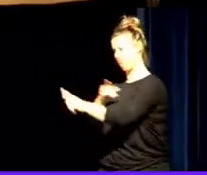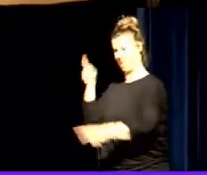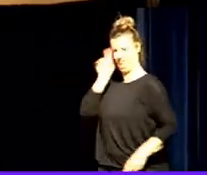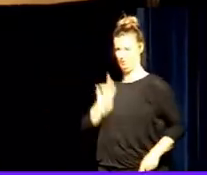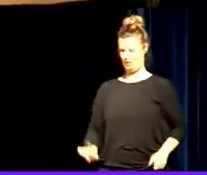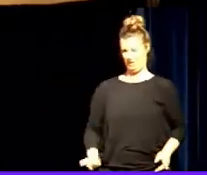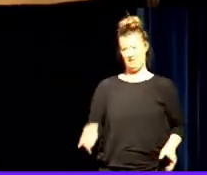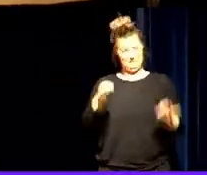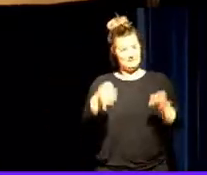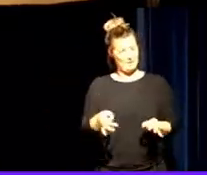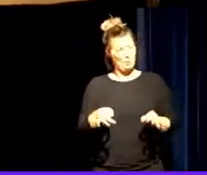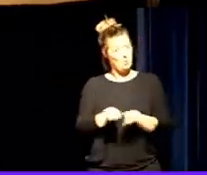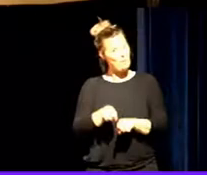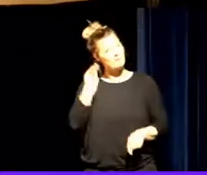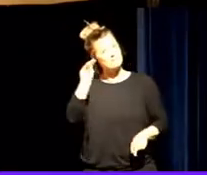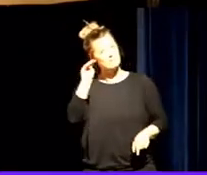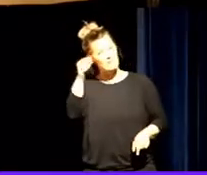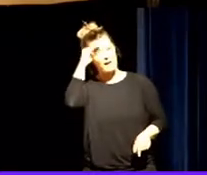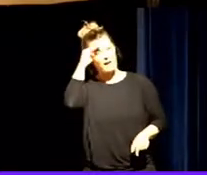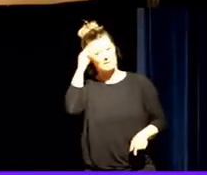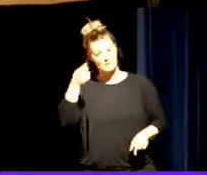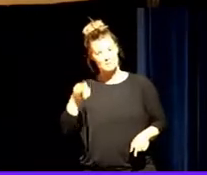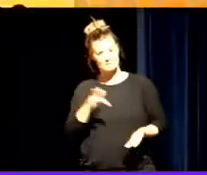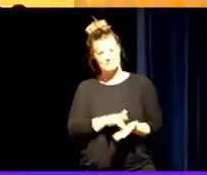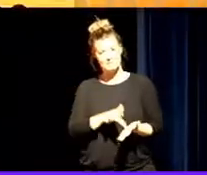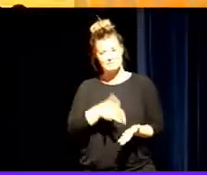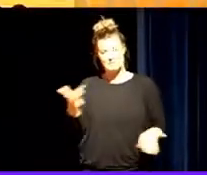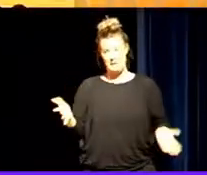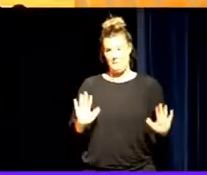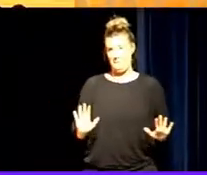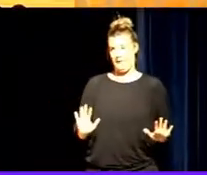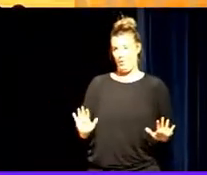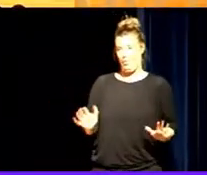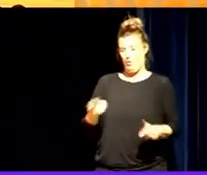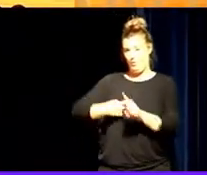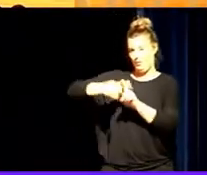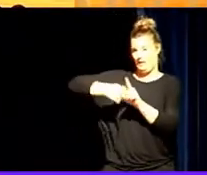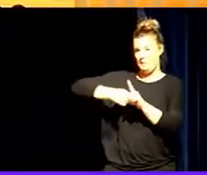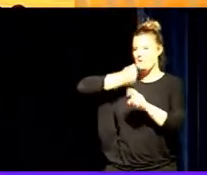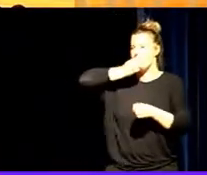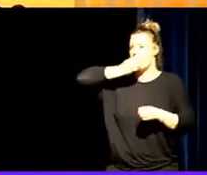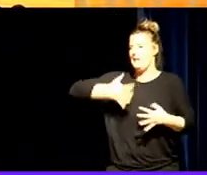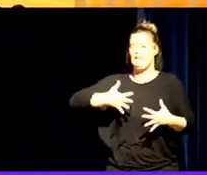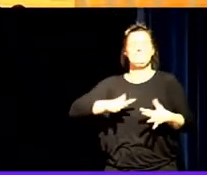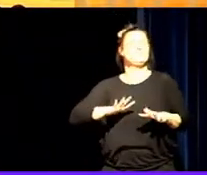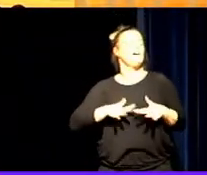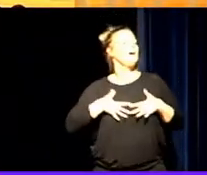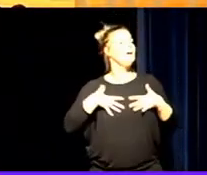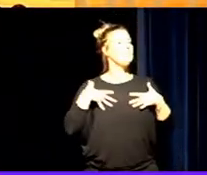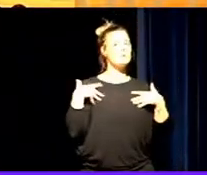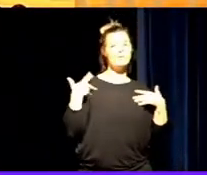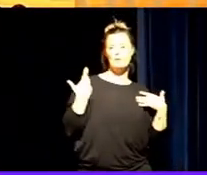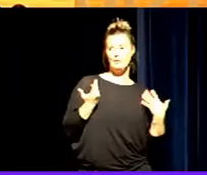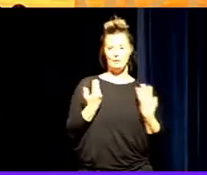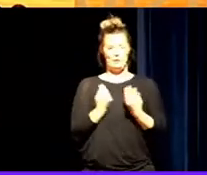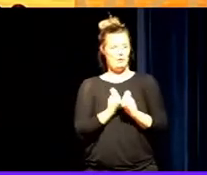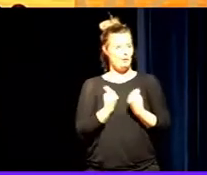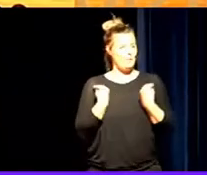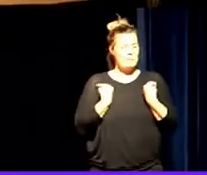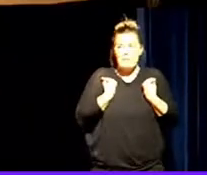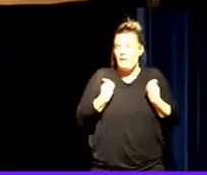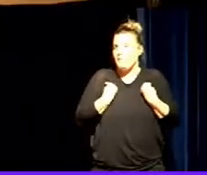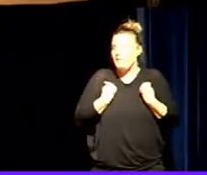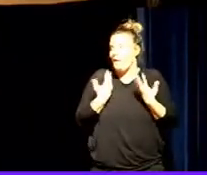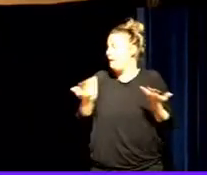Seguro que es una llamada a la atención, pero a nivel de bienestar, ¿no? De convivencia. A